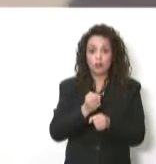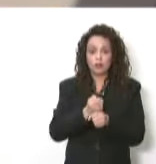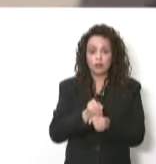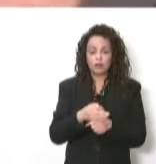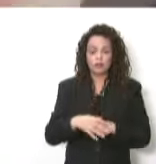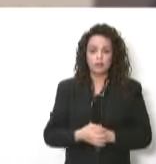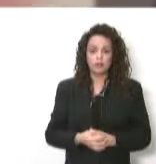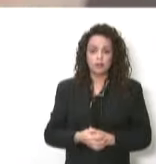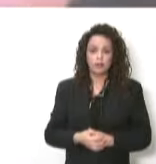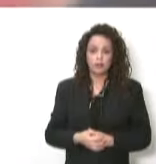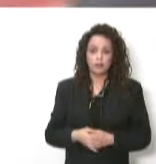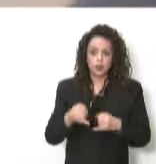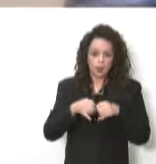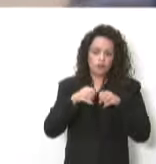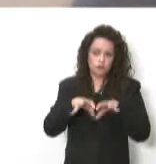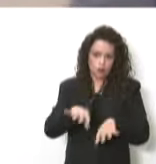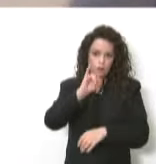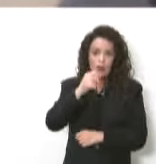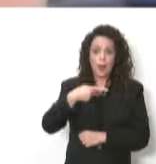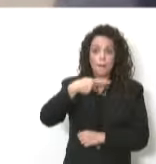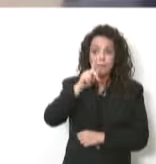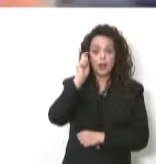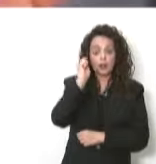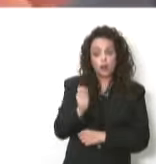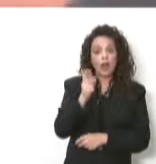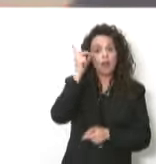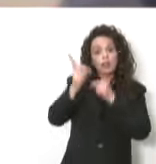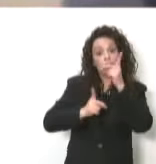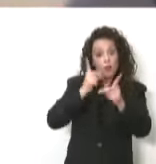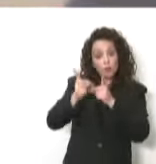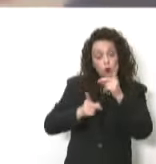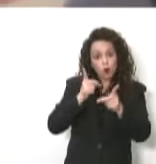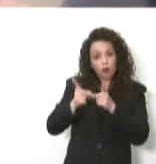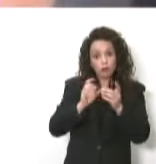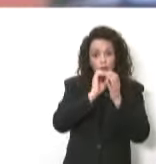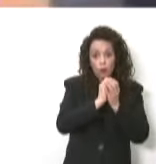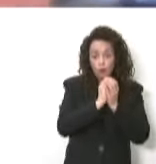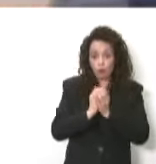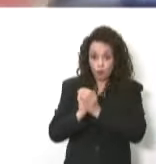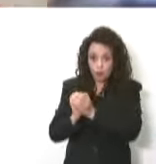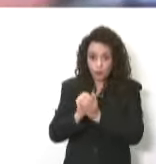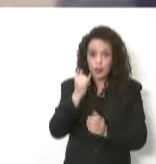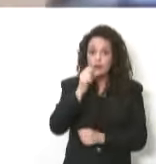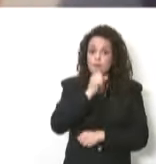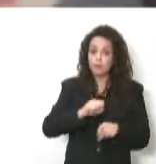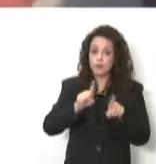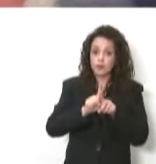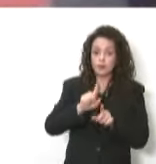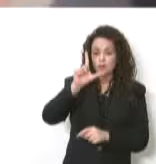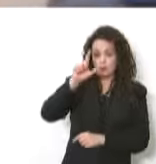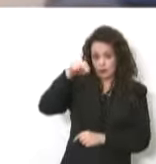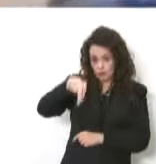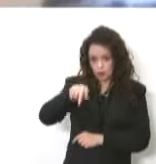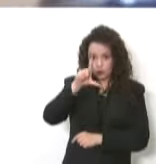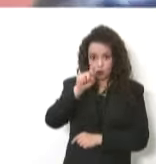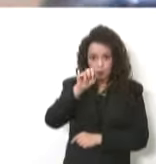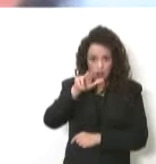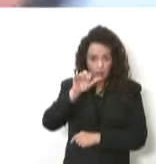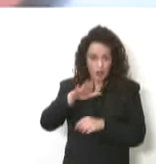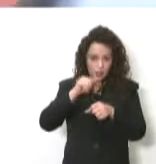información. Pero ahora Pronósticos Deportivos y Lotería Nacional están en un sujeto obligado que se